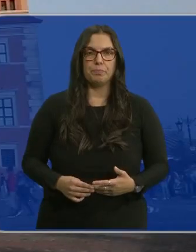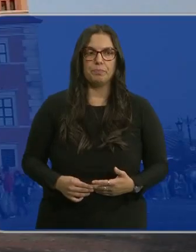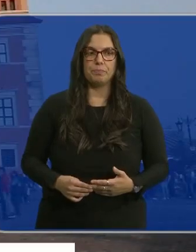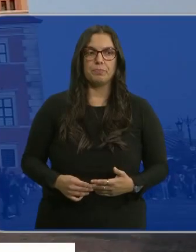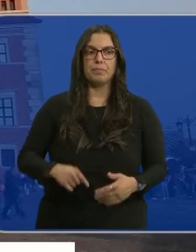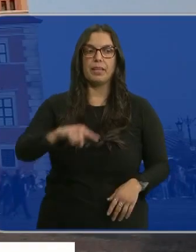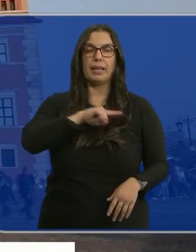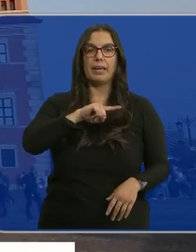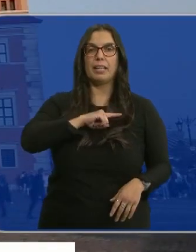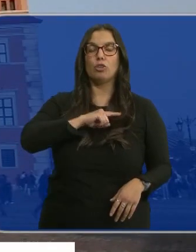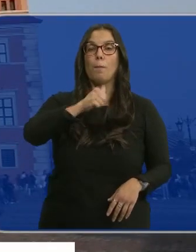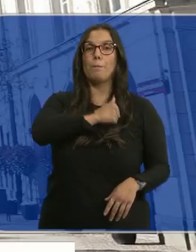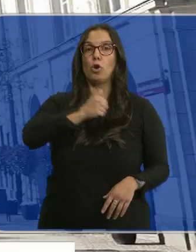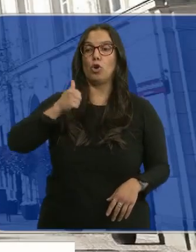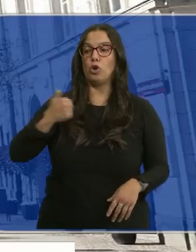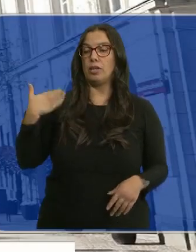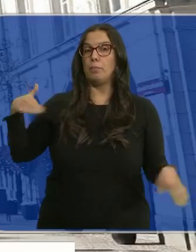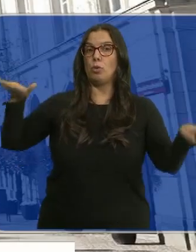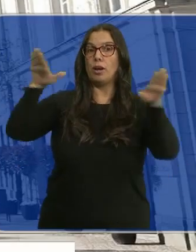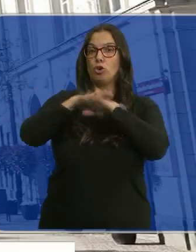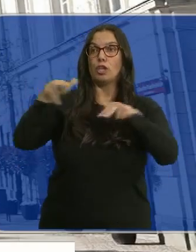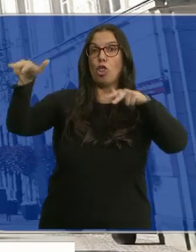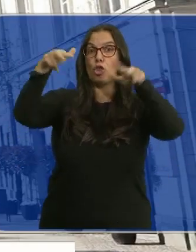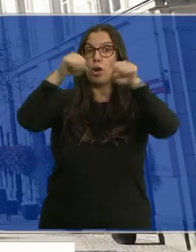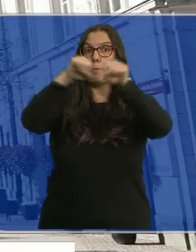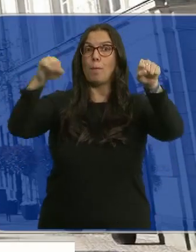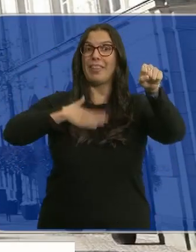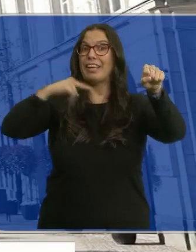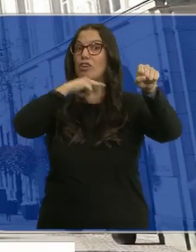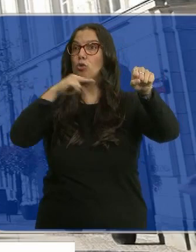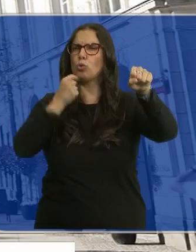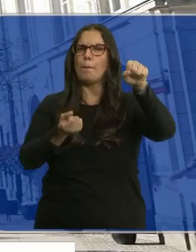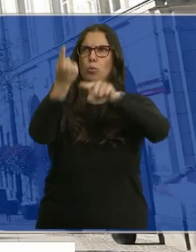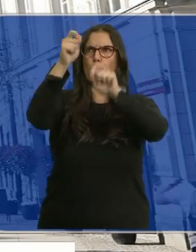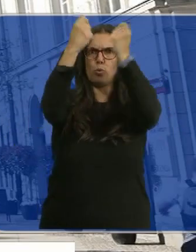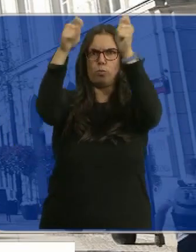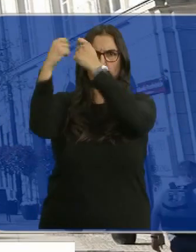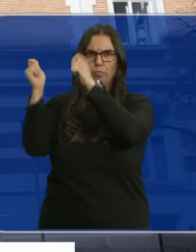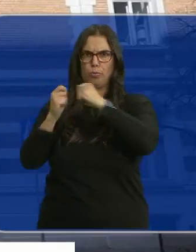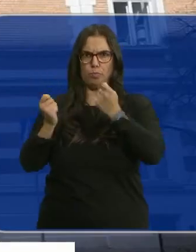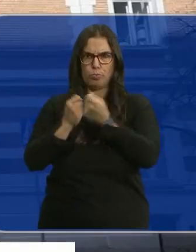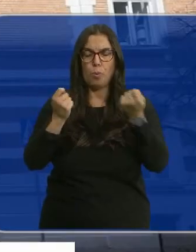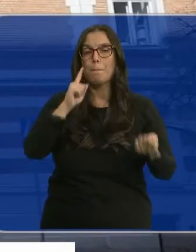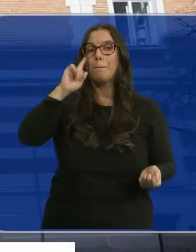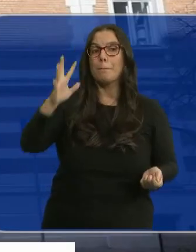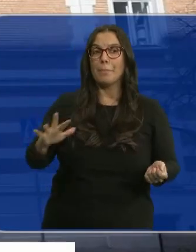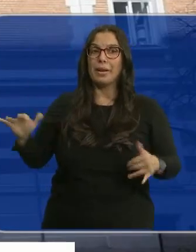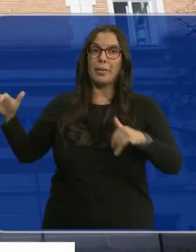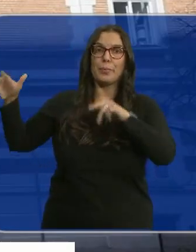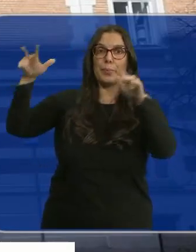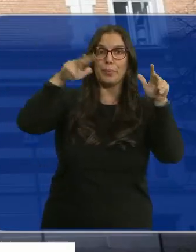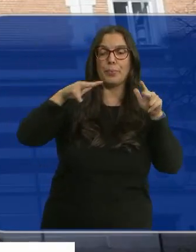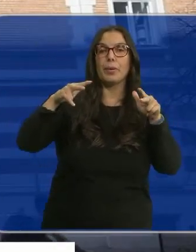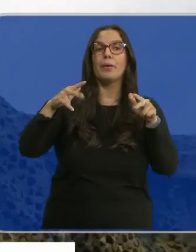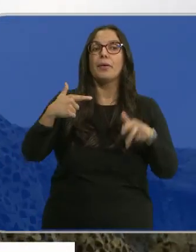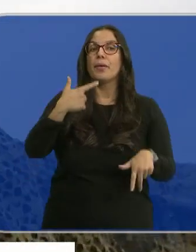El ejército de Polonia ha derribado esta madrugada varios drones bomba de Rusia que habían entrado en su territorio. Al parecer, han entrado desde